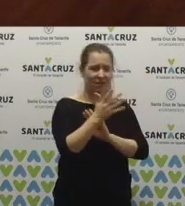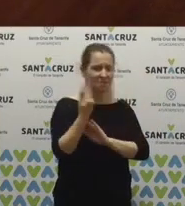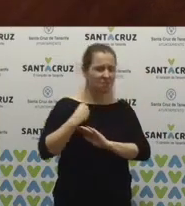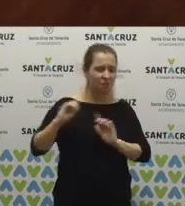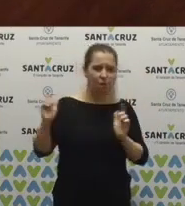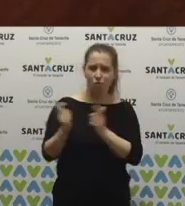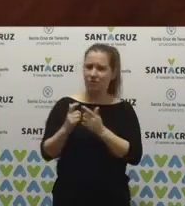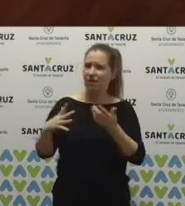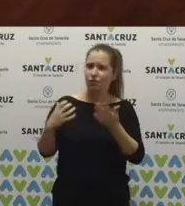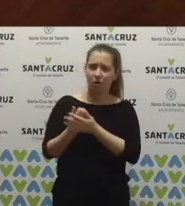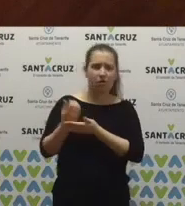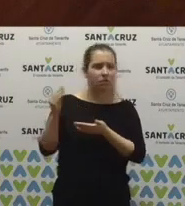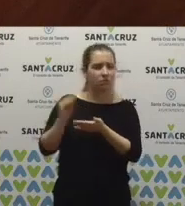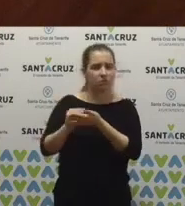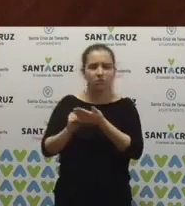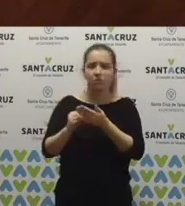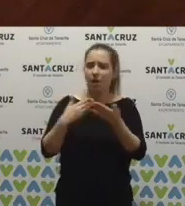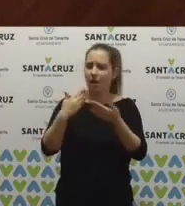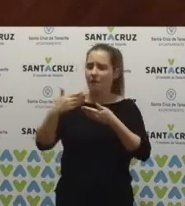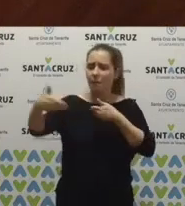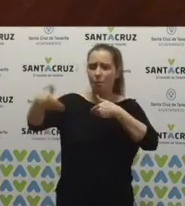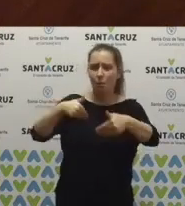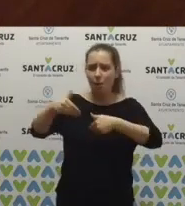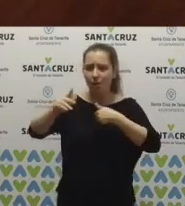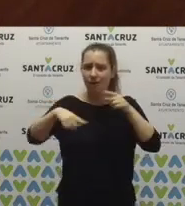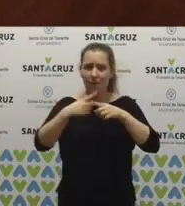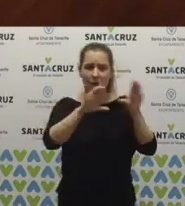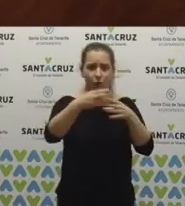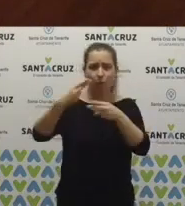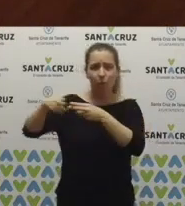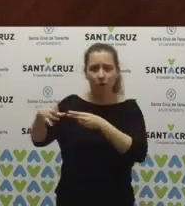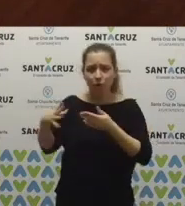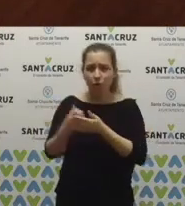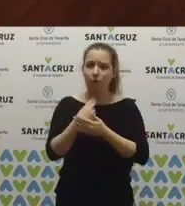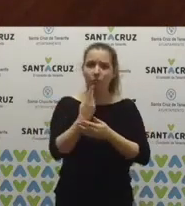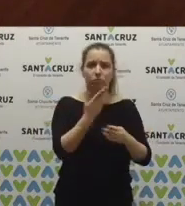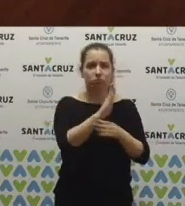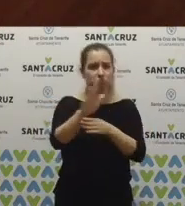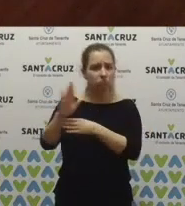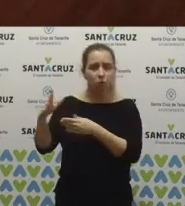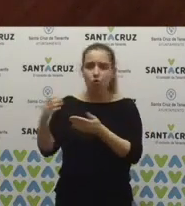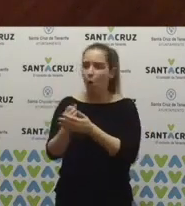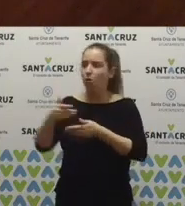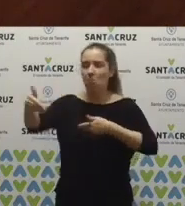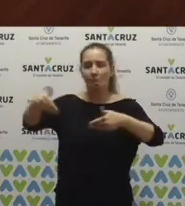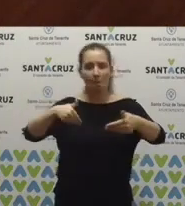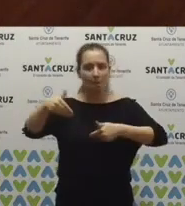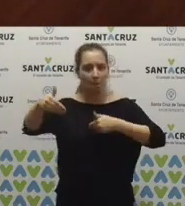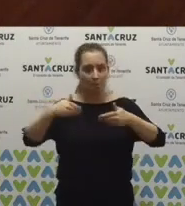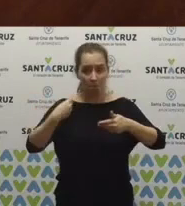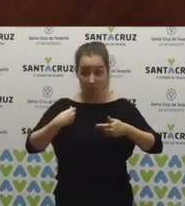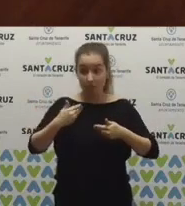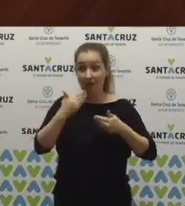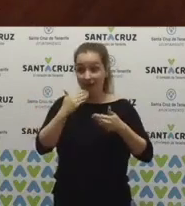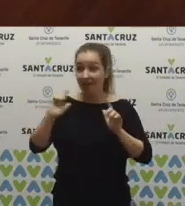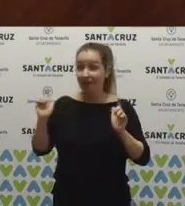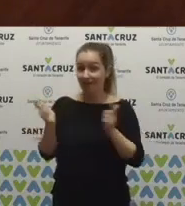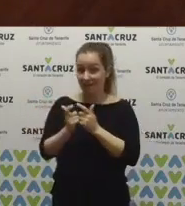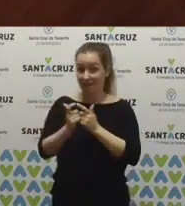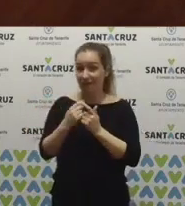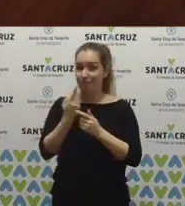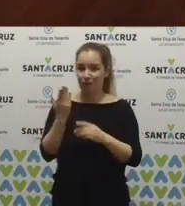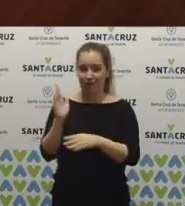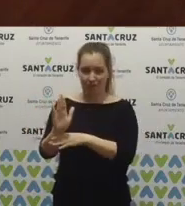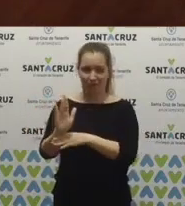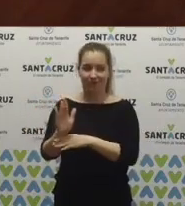todas se habló de todas las propuestas y todos los grupos políticos todos los portavoces pudieron proponer cosas en esas juntas de portavoces